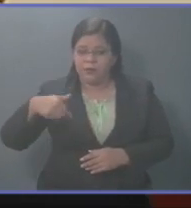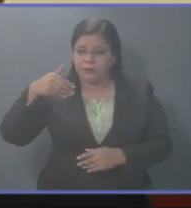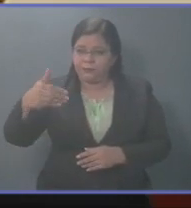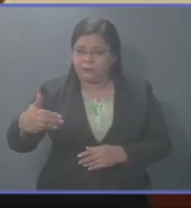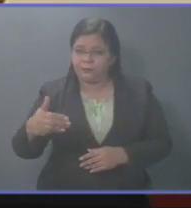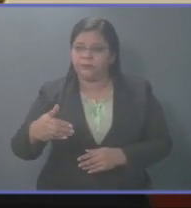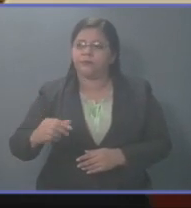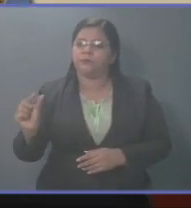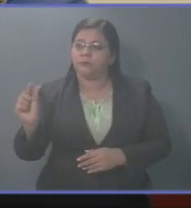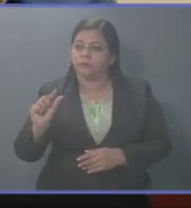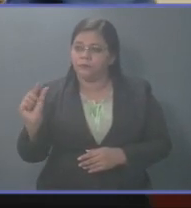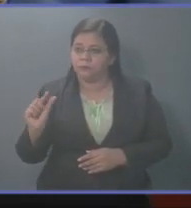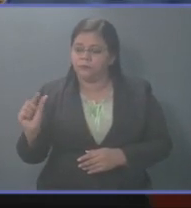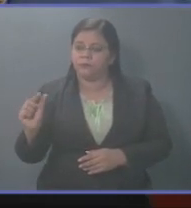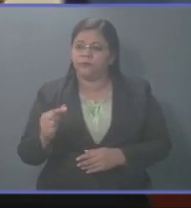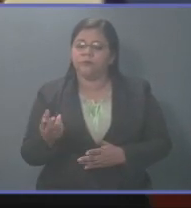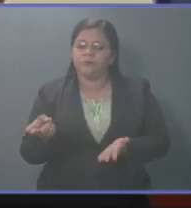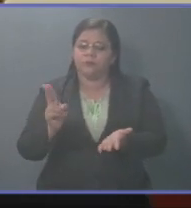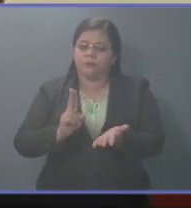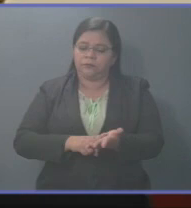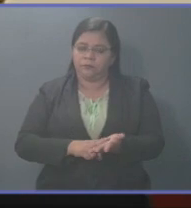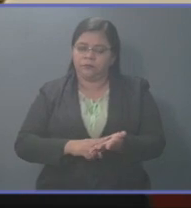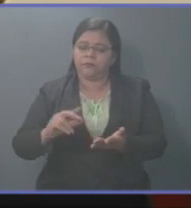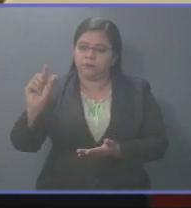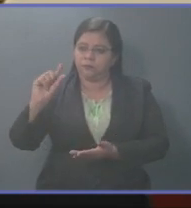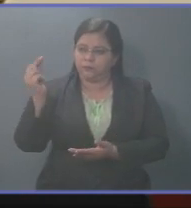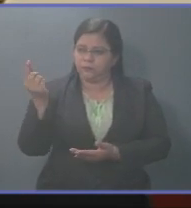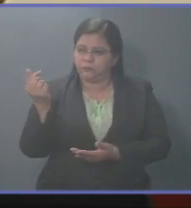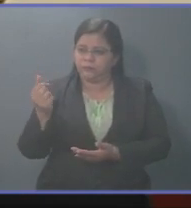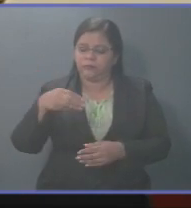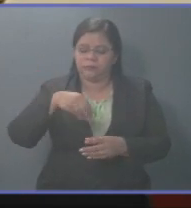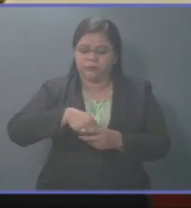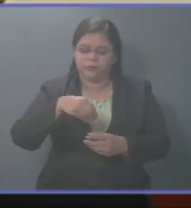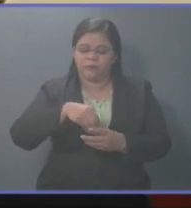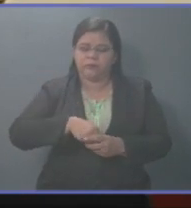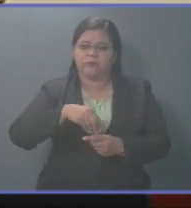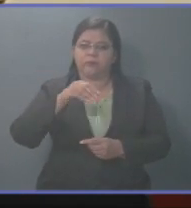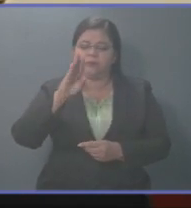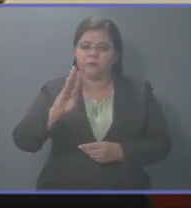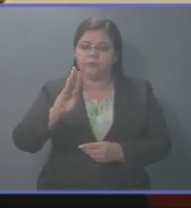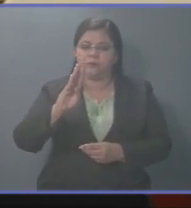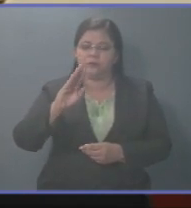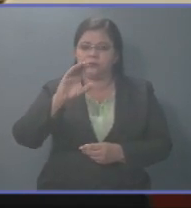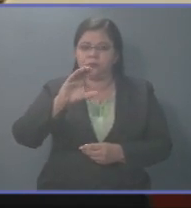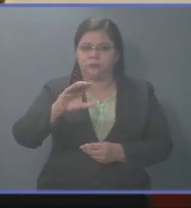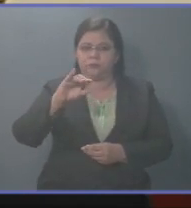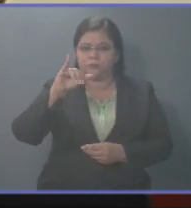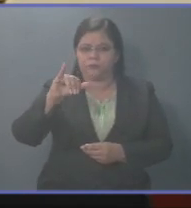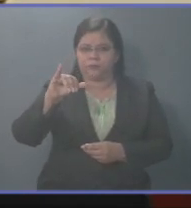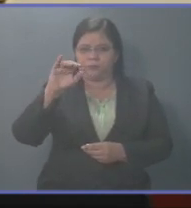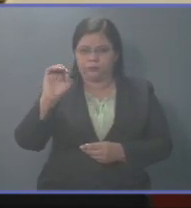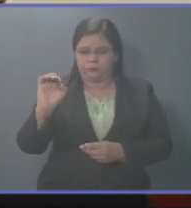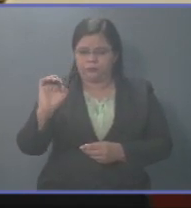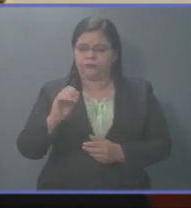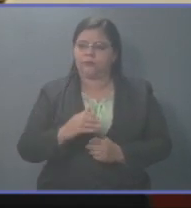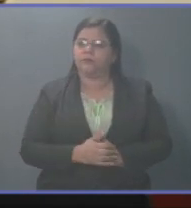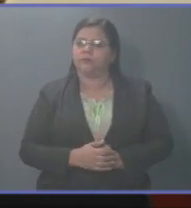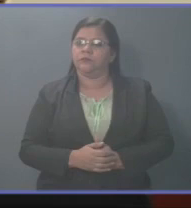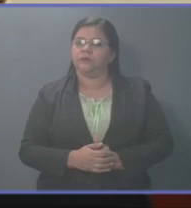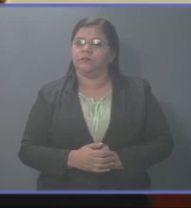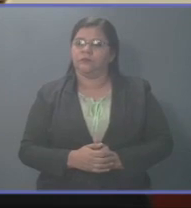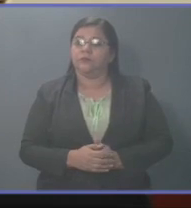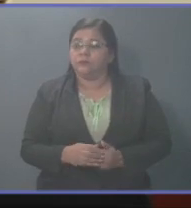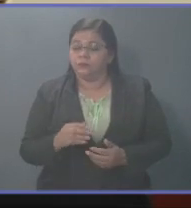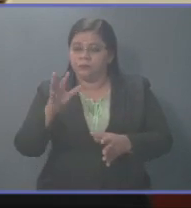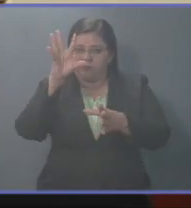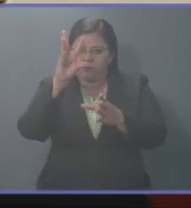la autorización de la suscripción del préstamo con el Banco Centroamericano de Integración Económica, BCIE,